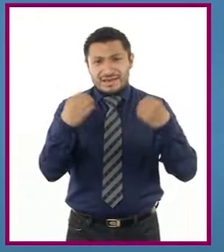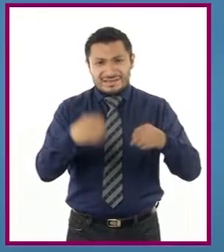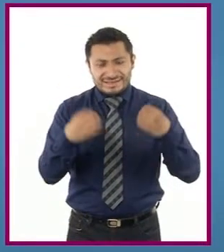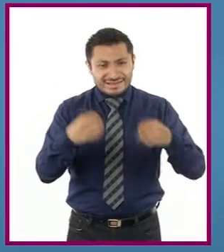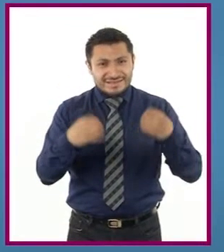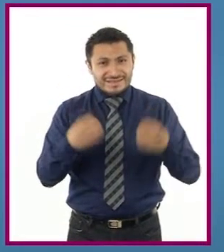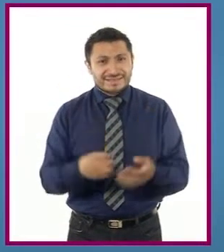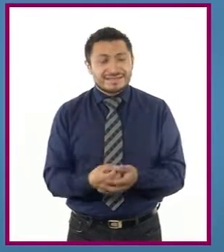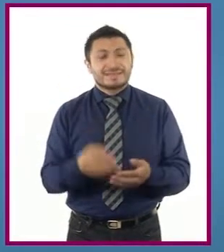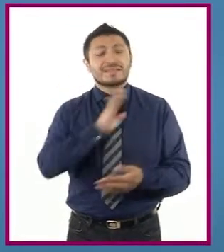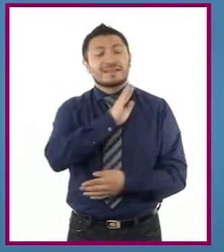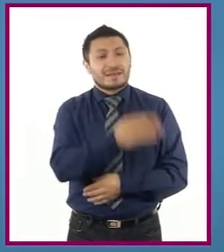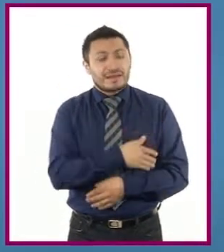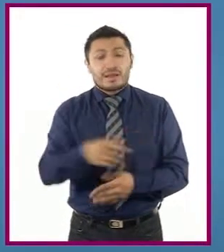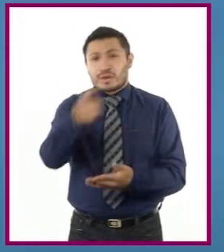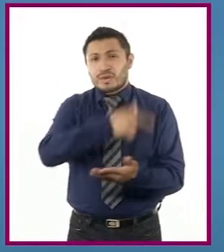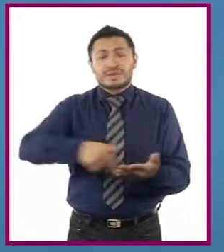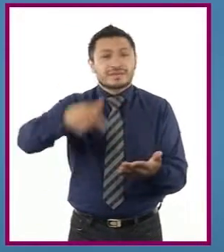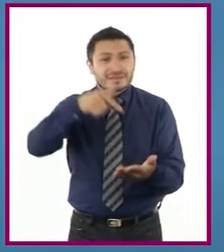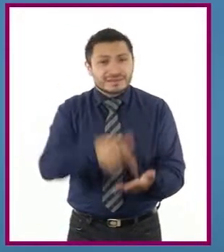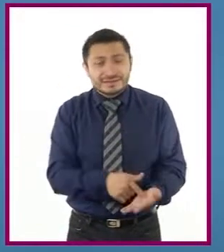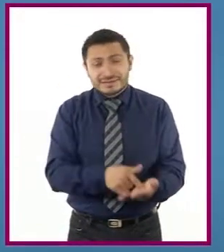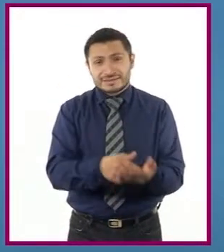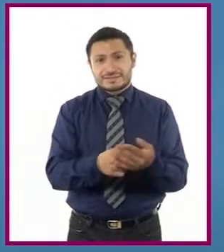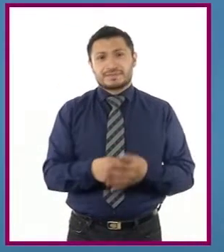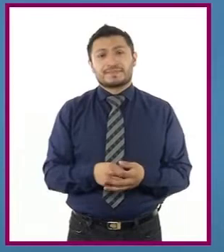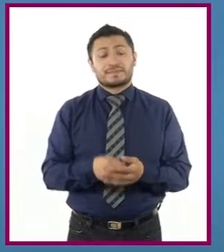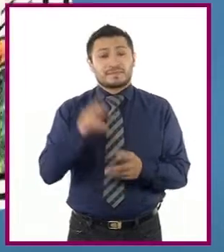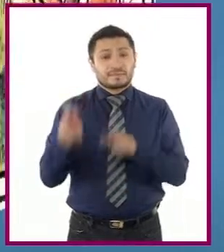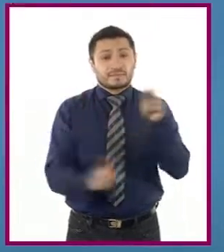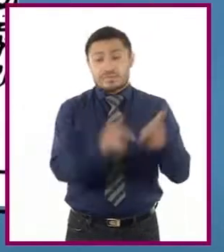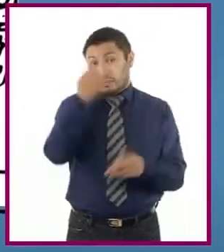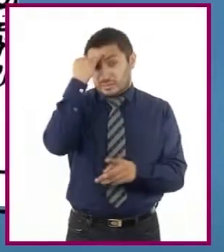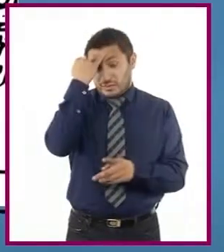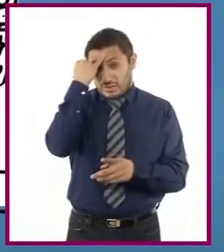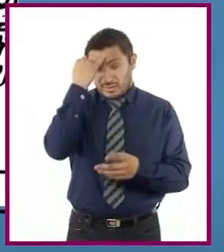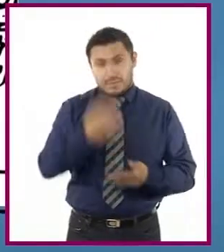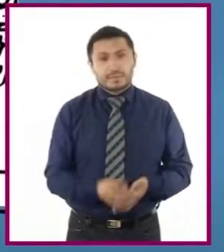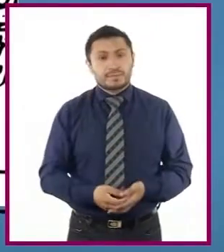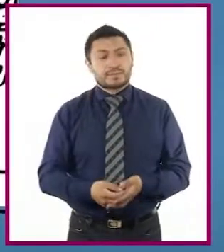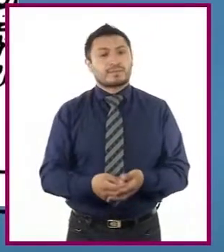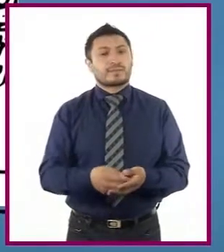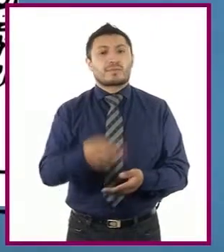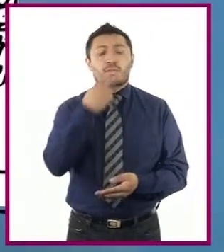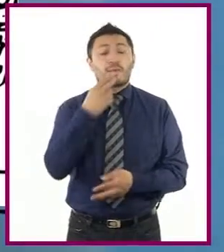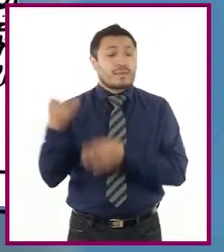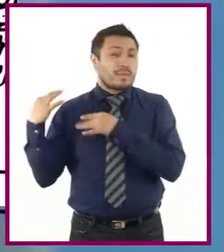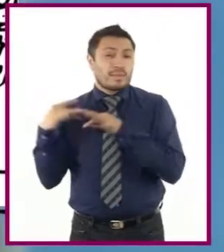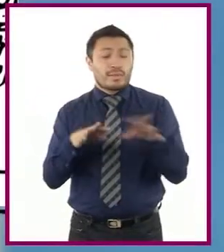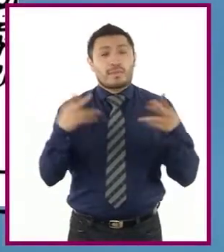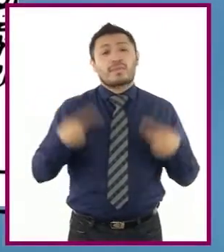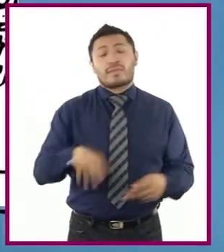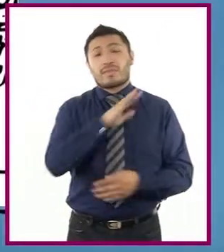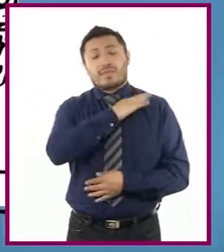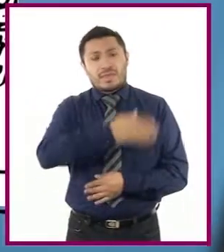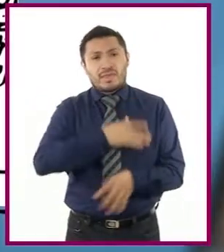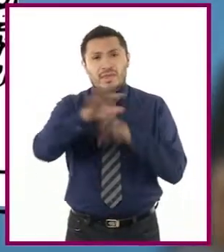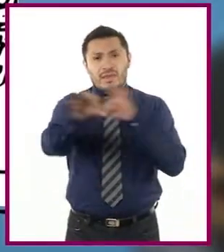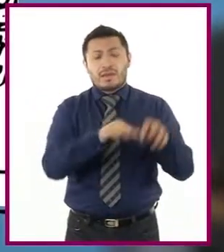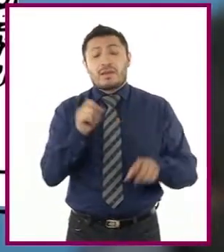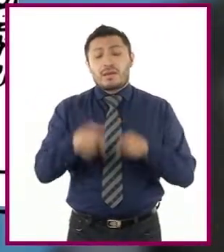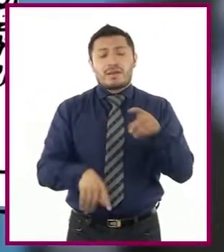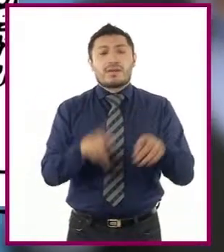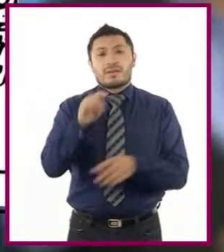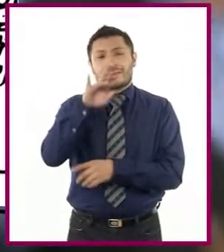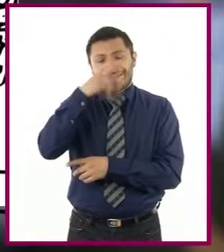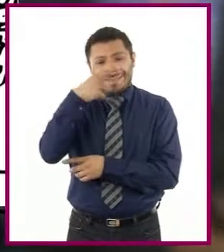españoles, situadas generalmente hacia los linderos de los pueblos de indios. Empleados por españoles, trabajaban en el cultivo del trigo